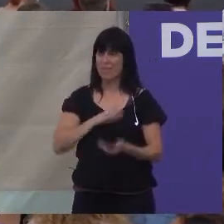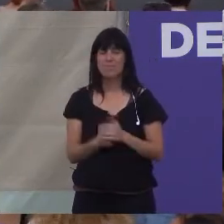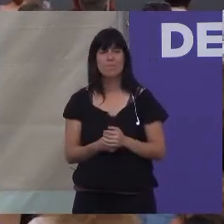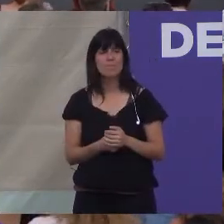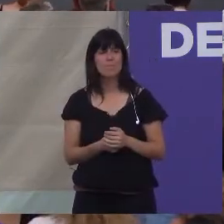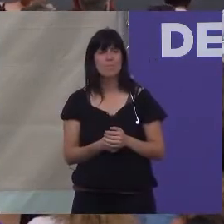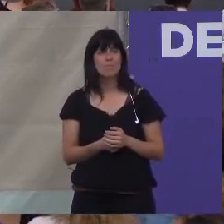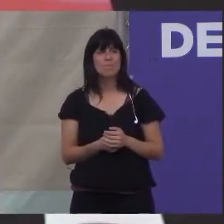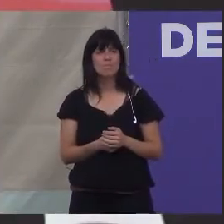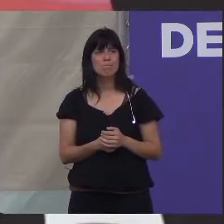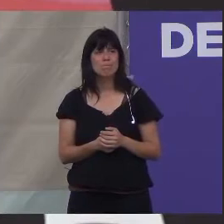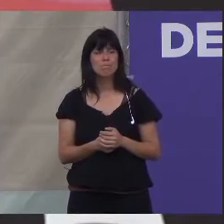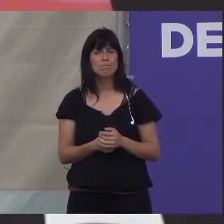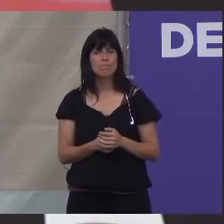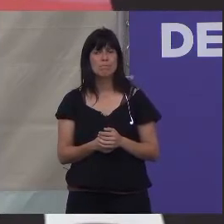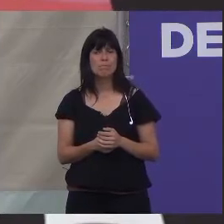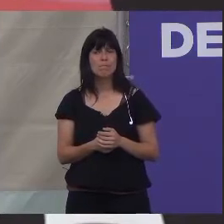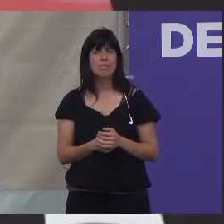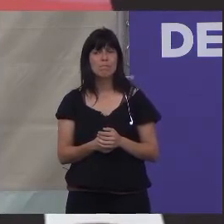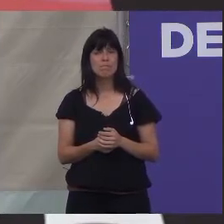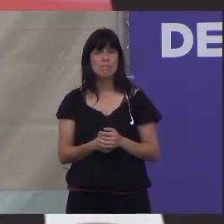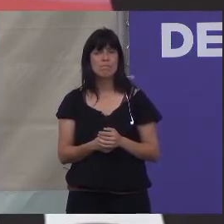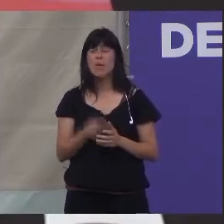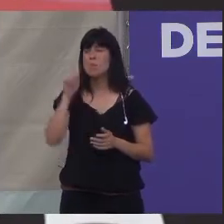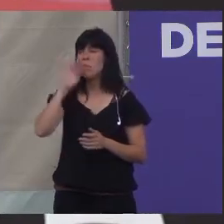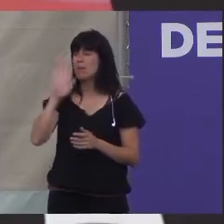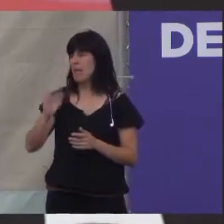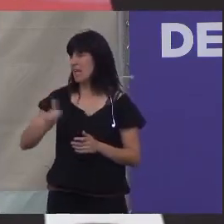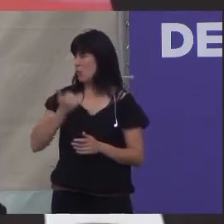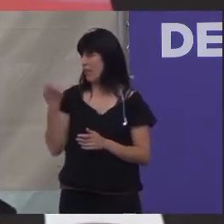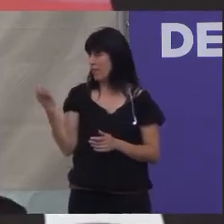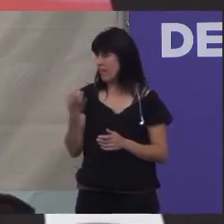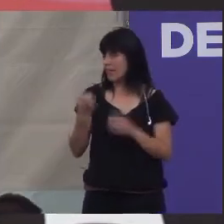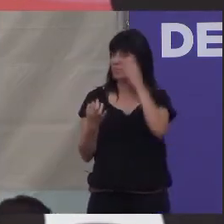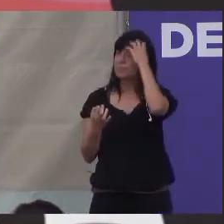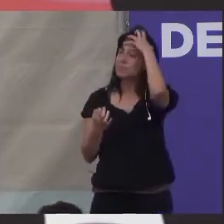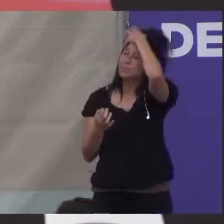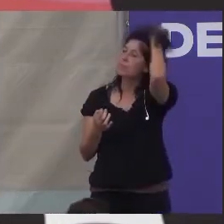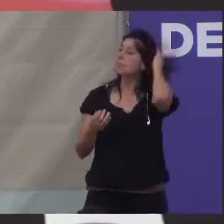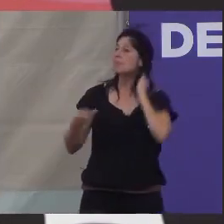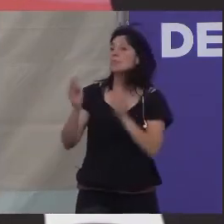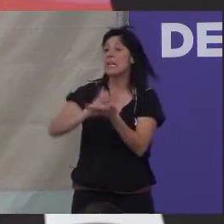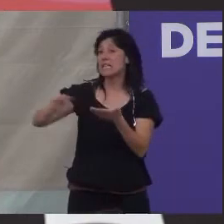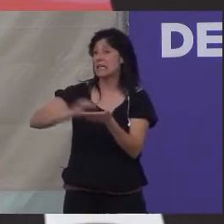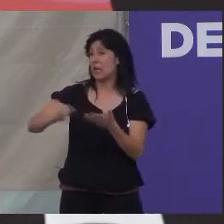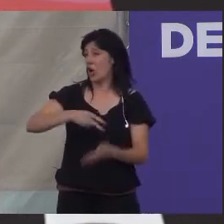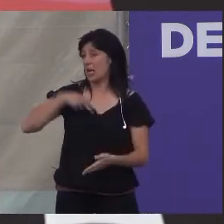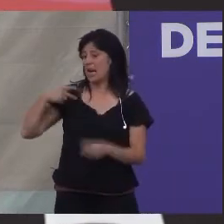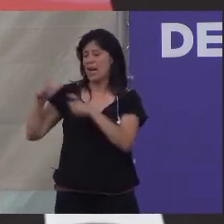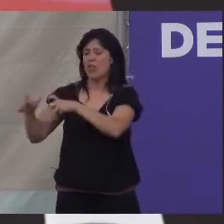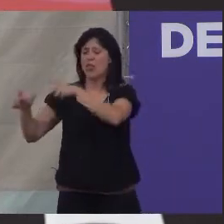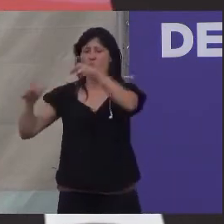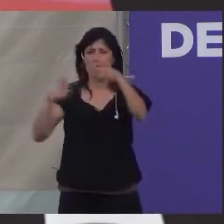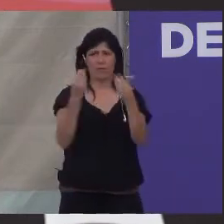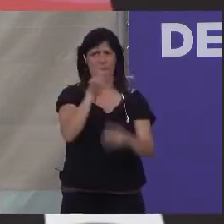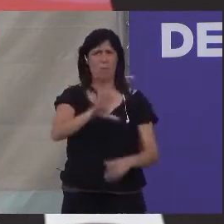No es casualidad que los secretarios generales de moltes ciudades del nuestro país estiguen